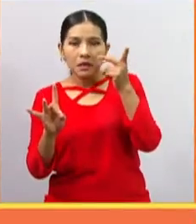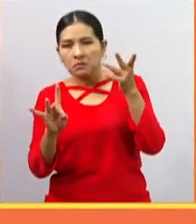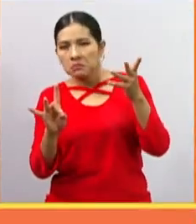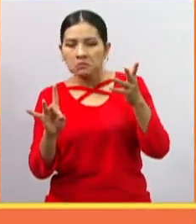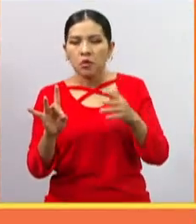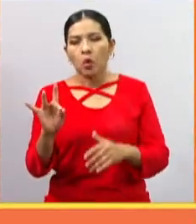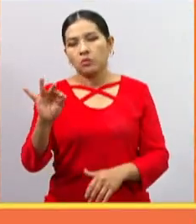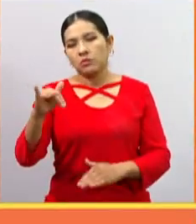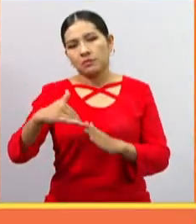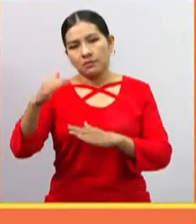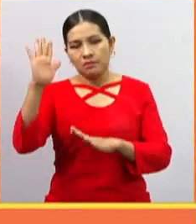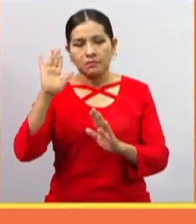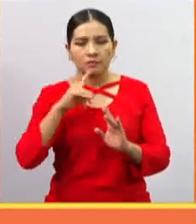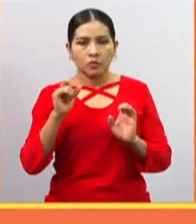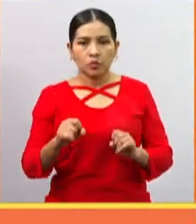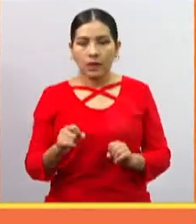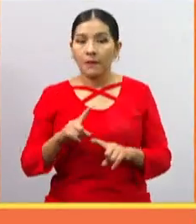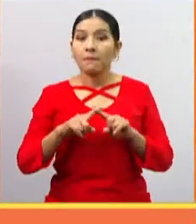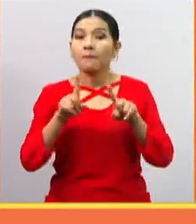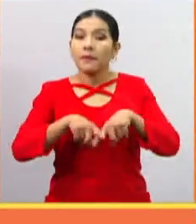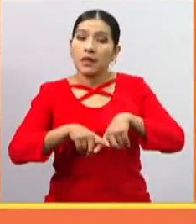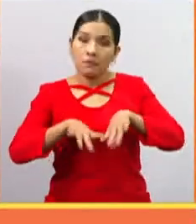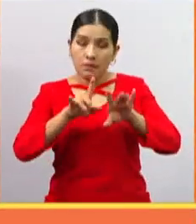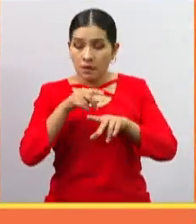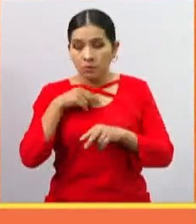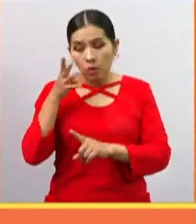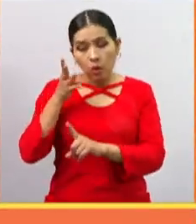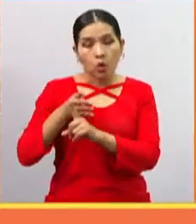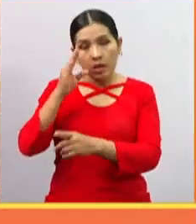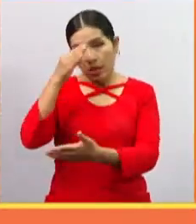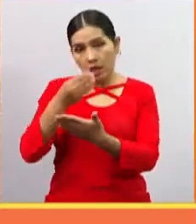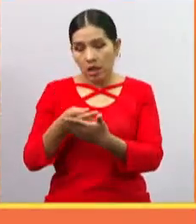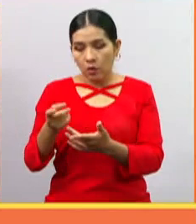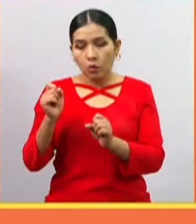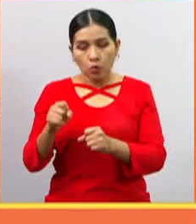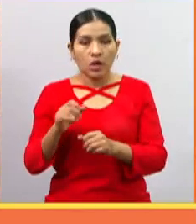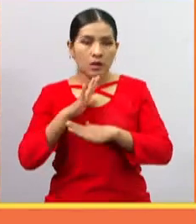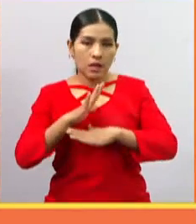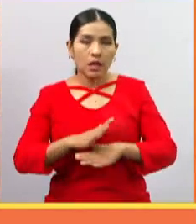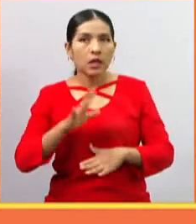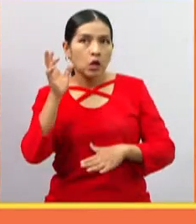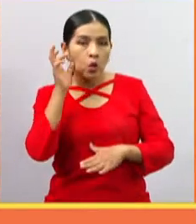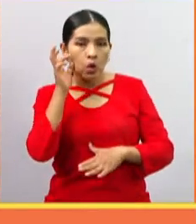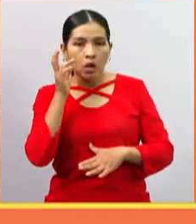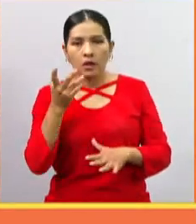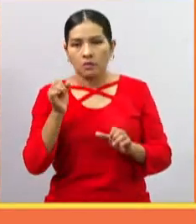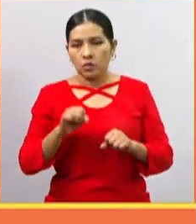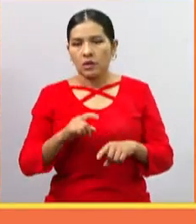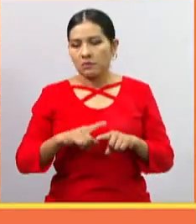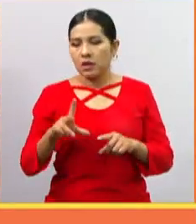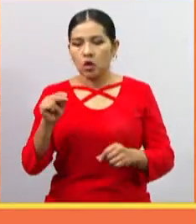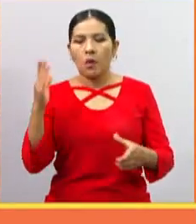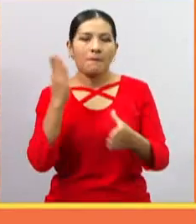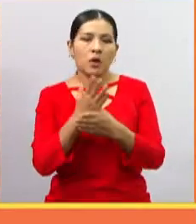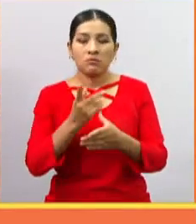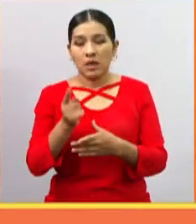eventualmente pues si están en la capacidad de estar tranquilos y oír o aburrirse un poquito pero no